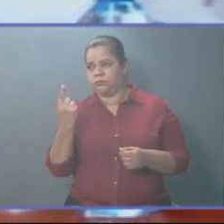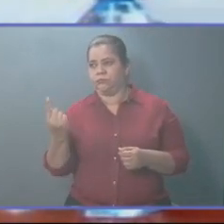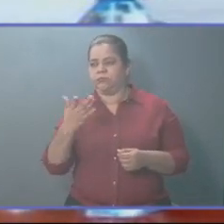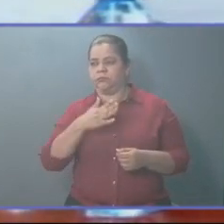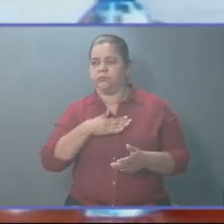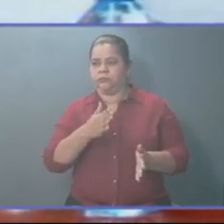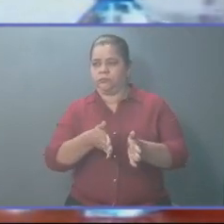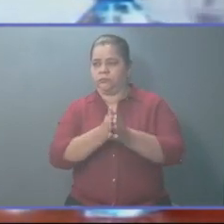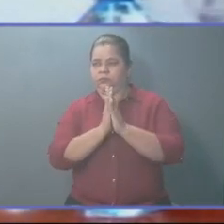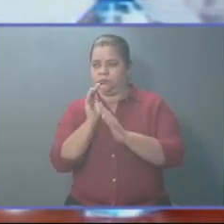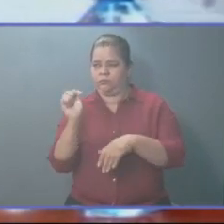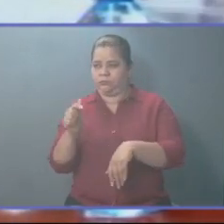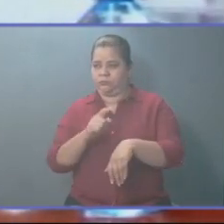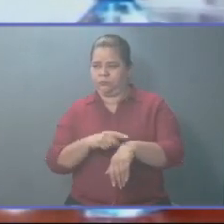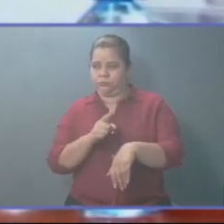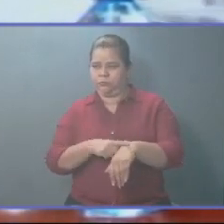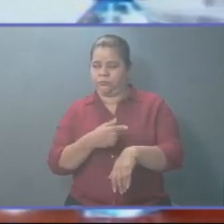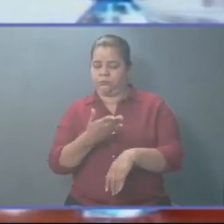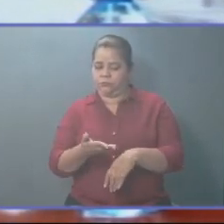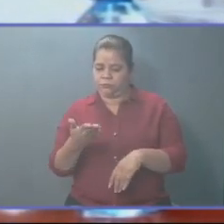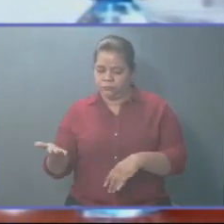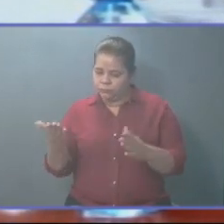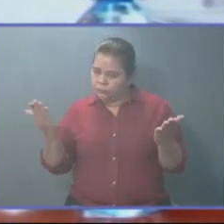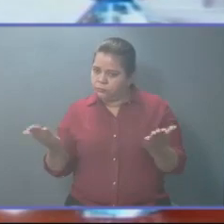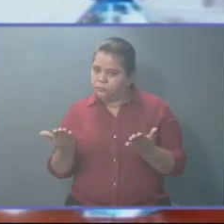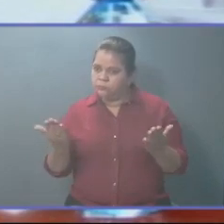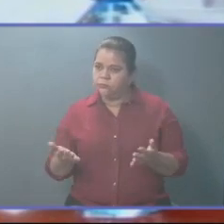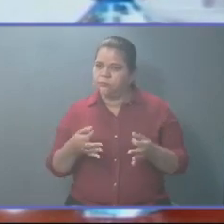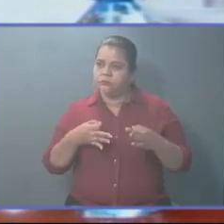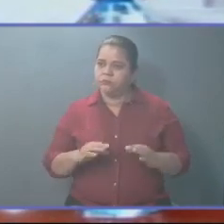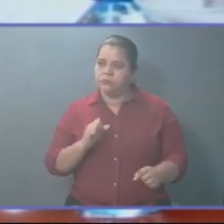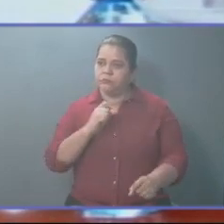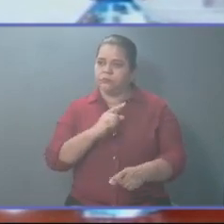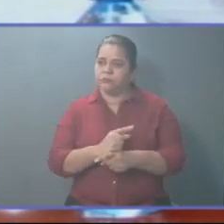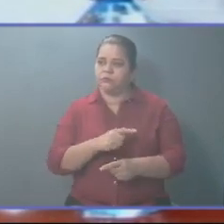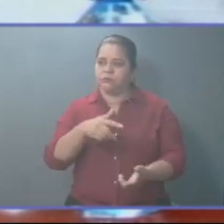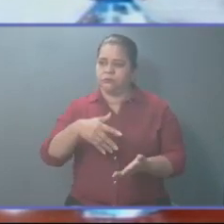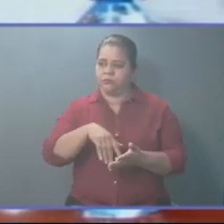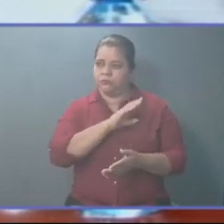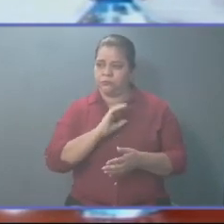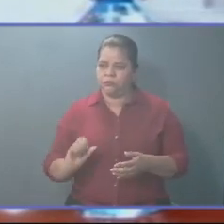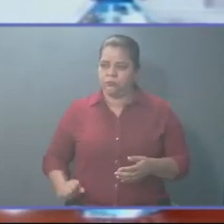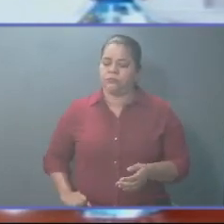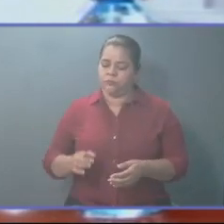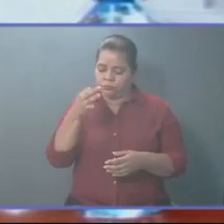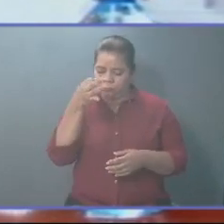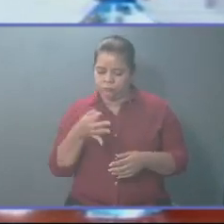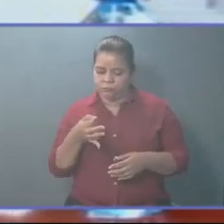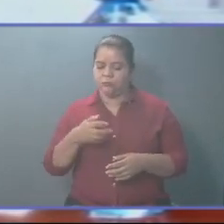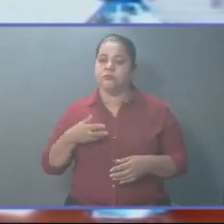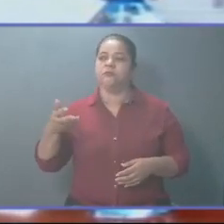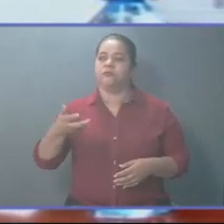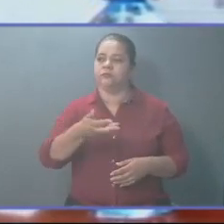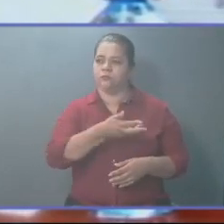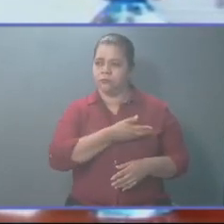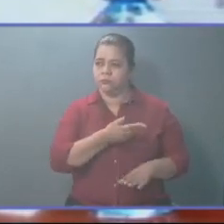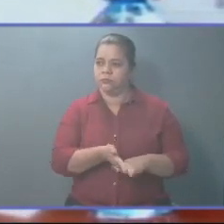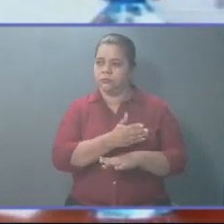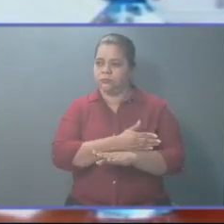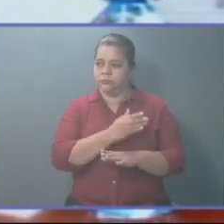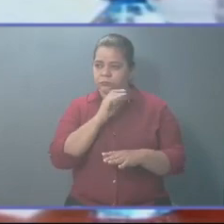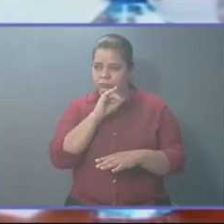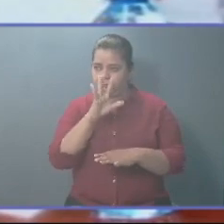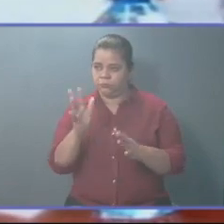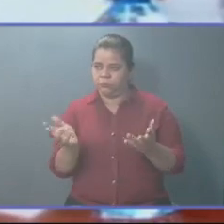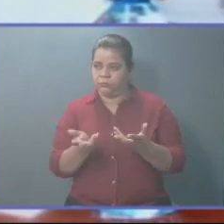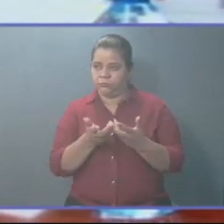mi petición en este momento, para que las cosas pues se hagan como el pueblo salvadoreño merece. Y como nosotros, como ya dijeron acá mis